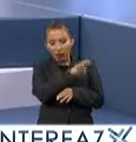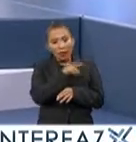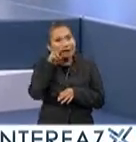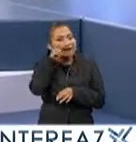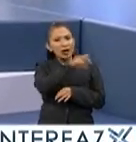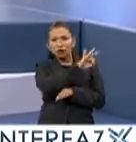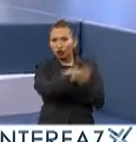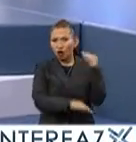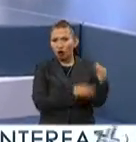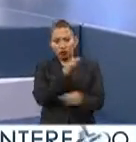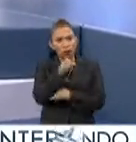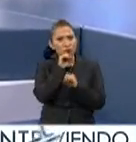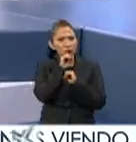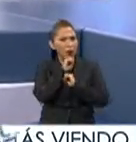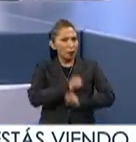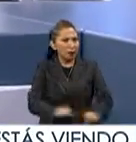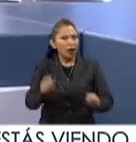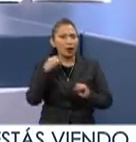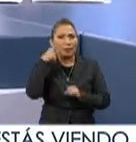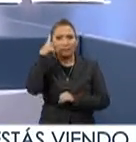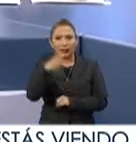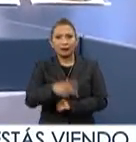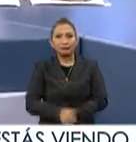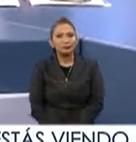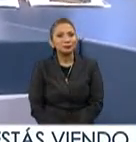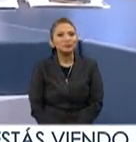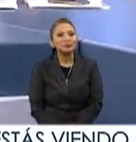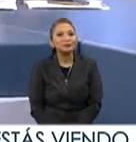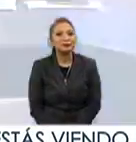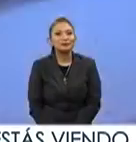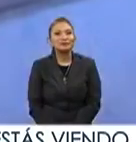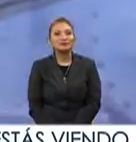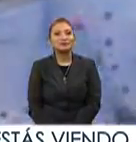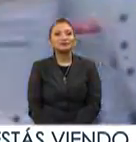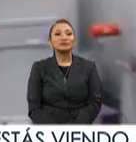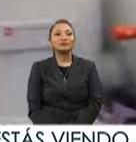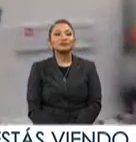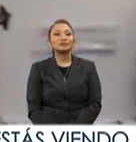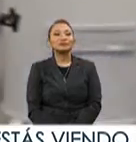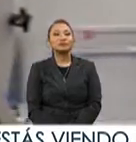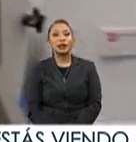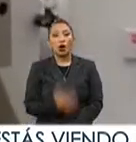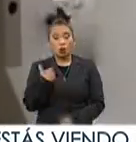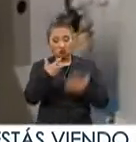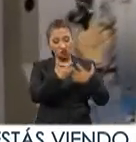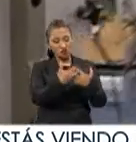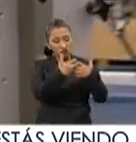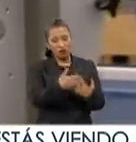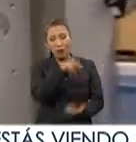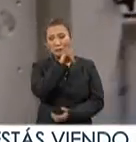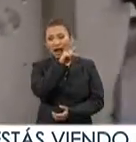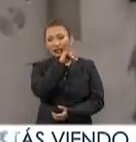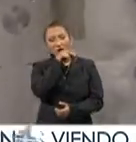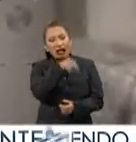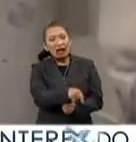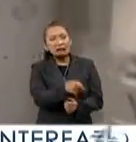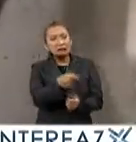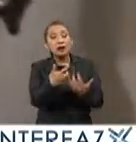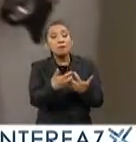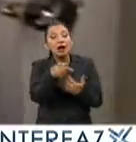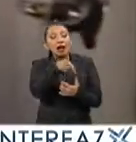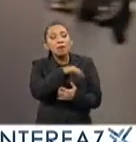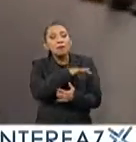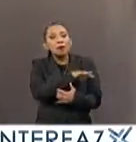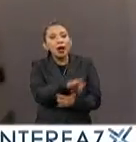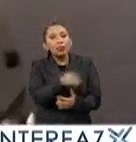ver en todos los canales públicos en México. Un acelerador de partículas es una máquina que tiene